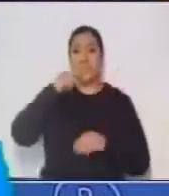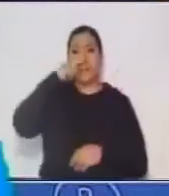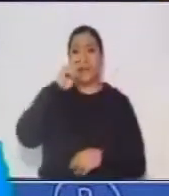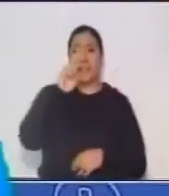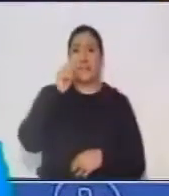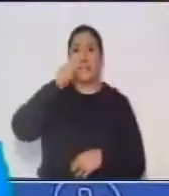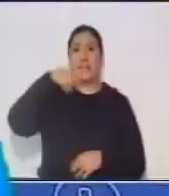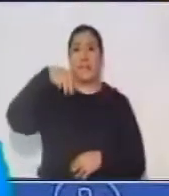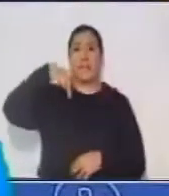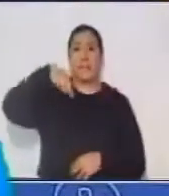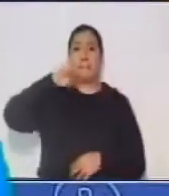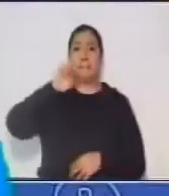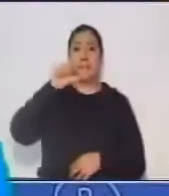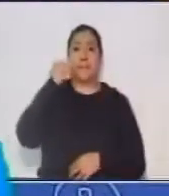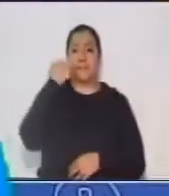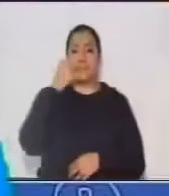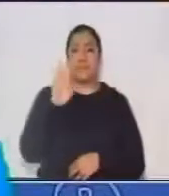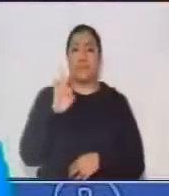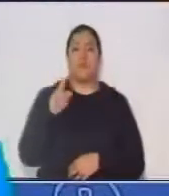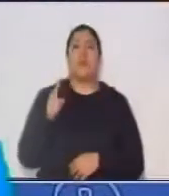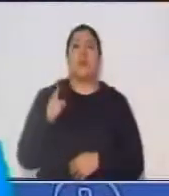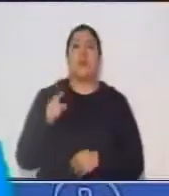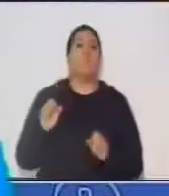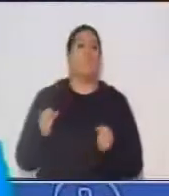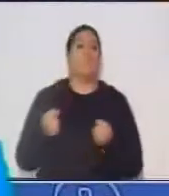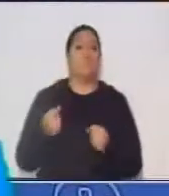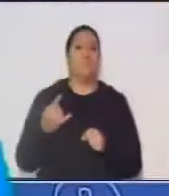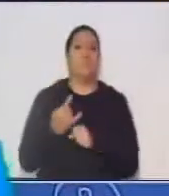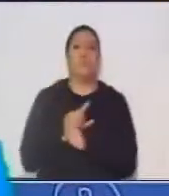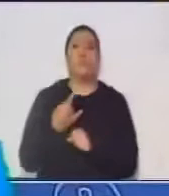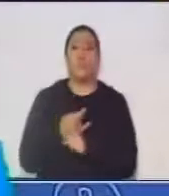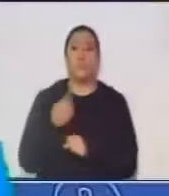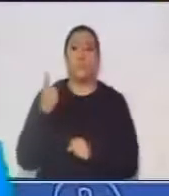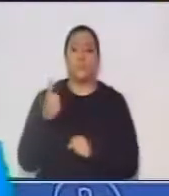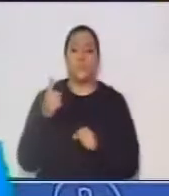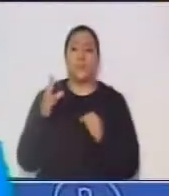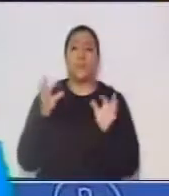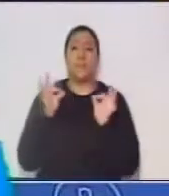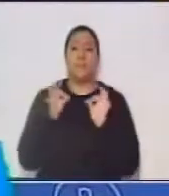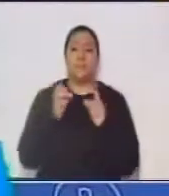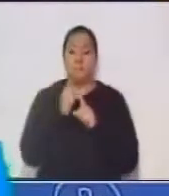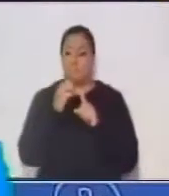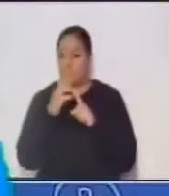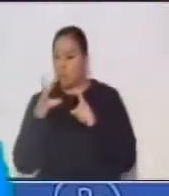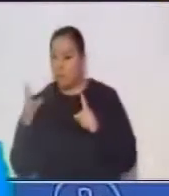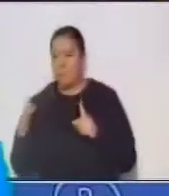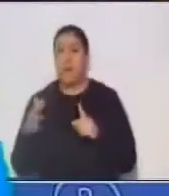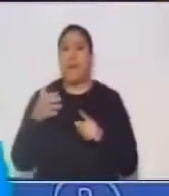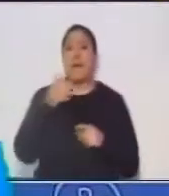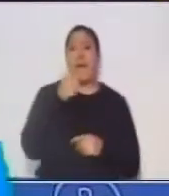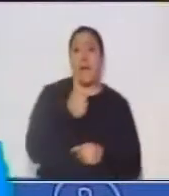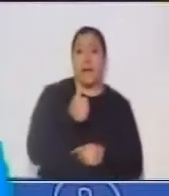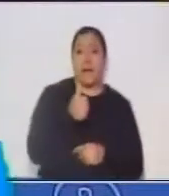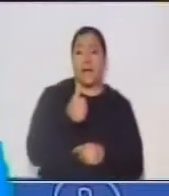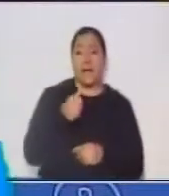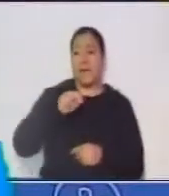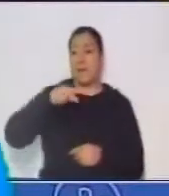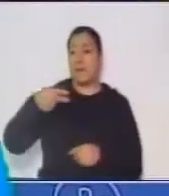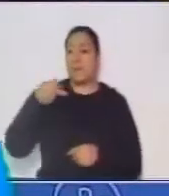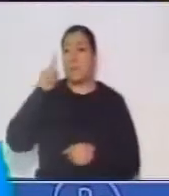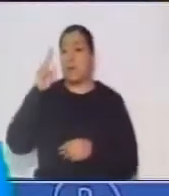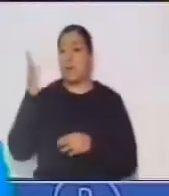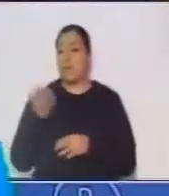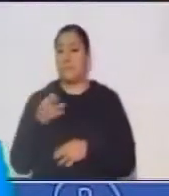necesitar utilizar la forma de que A es igual a 1/2 de la